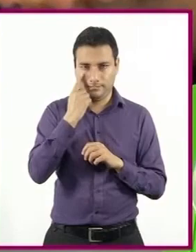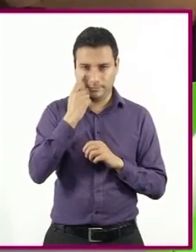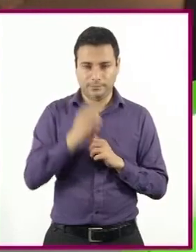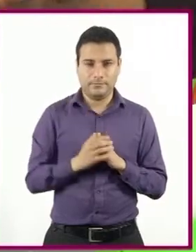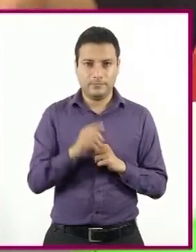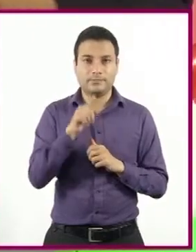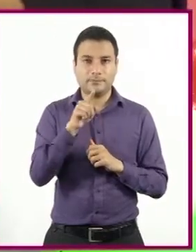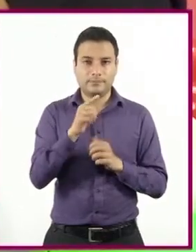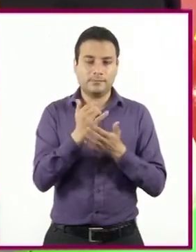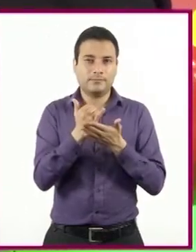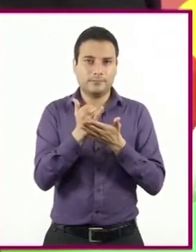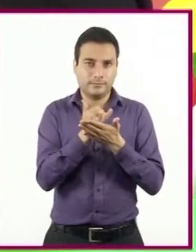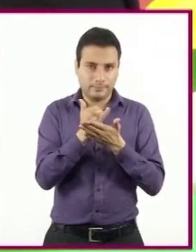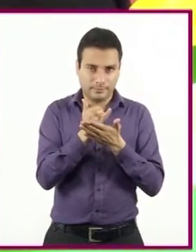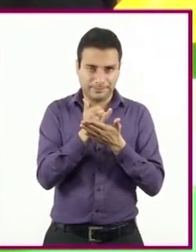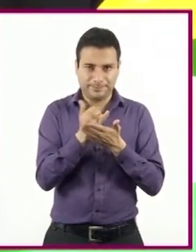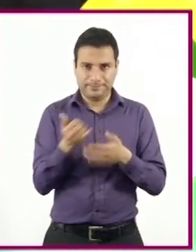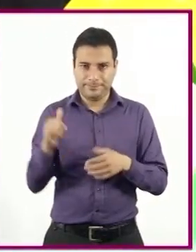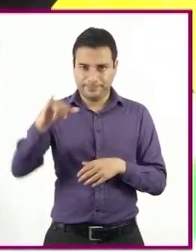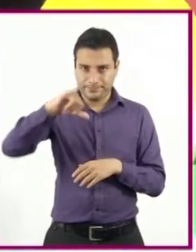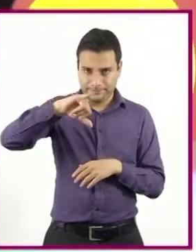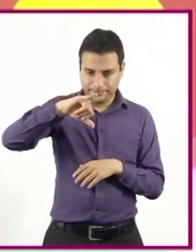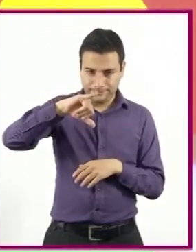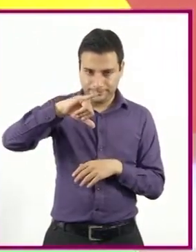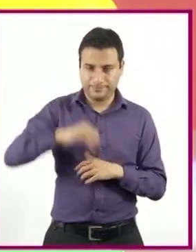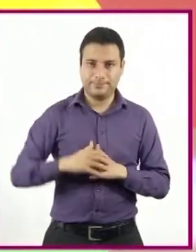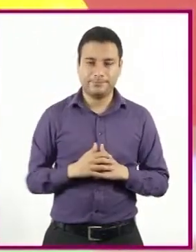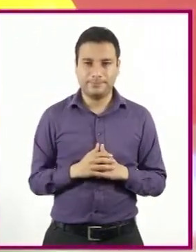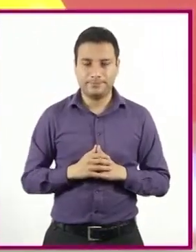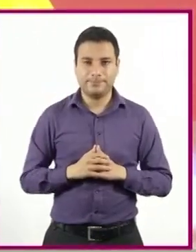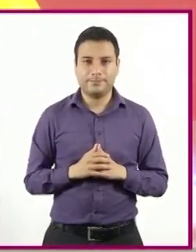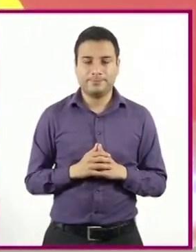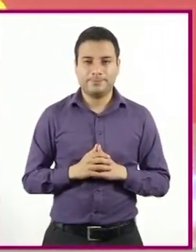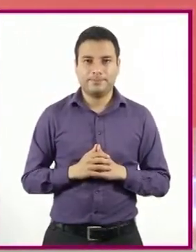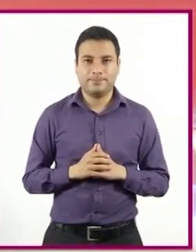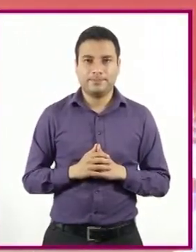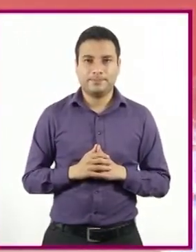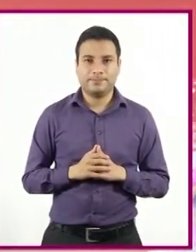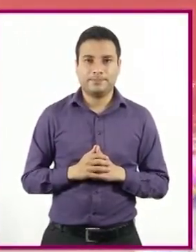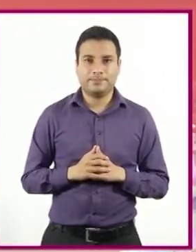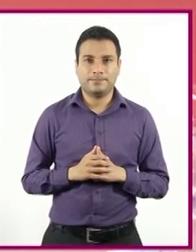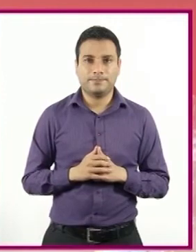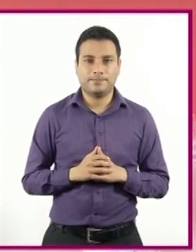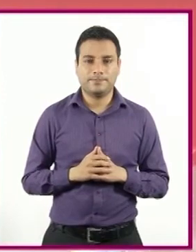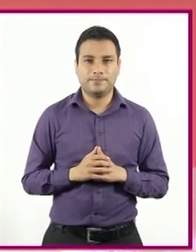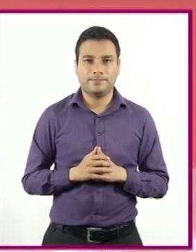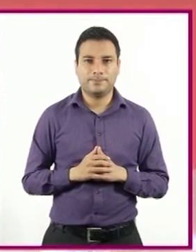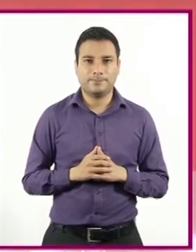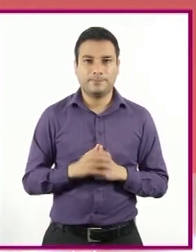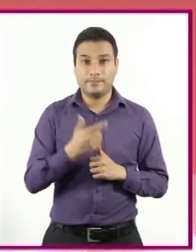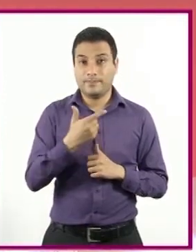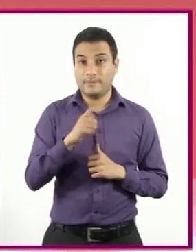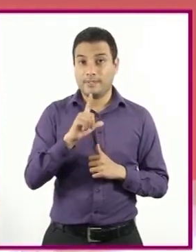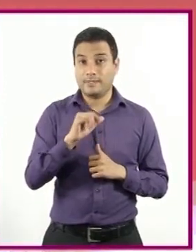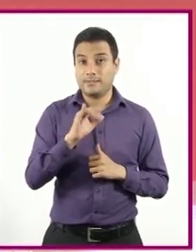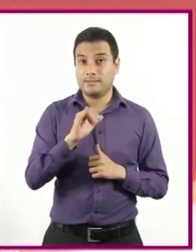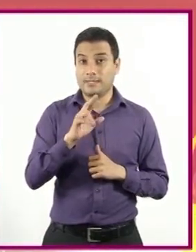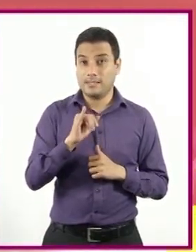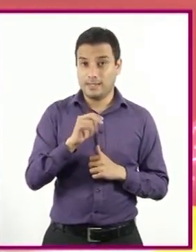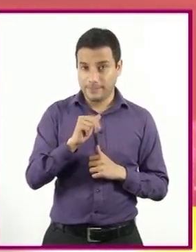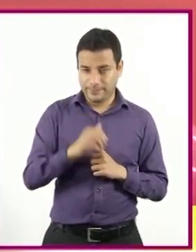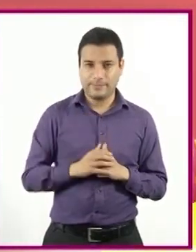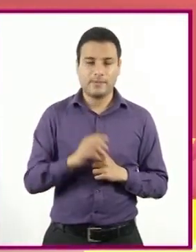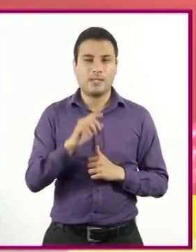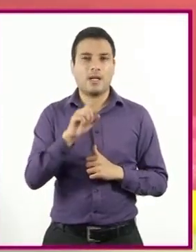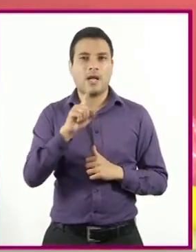disolución jabonosa, mezclando en volumen una parte del detergente, 2,5 partes de glicerina y 3 partes de